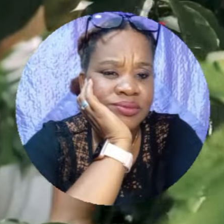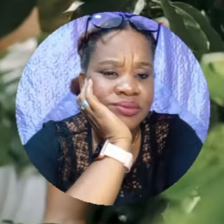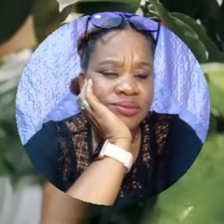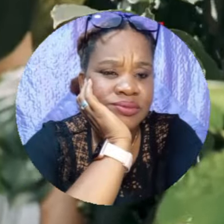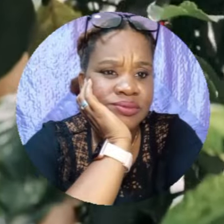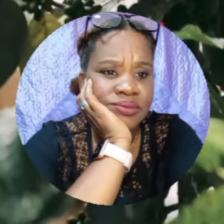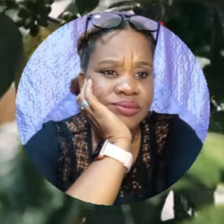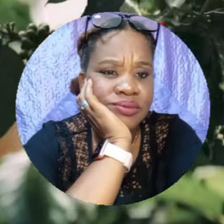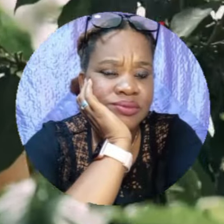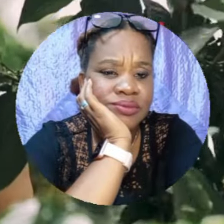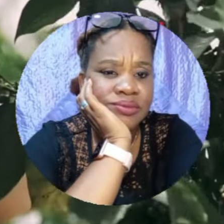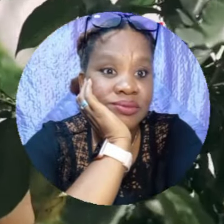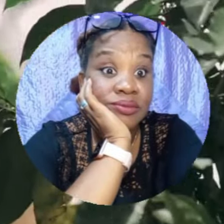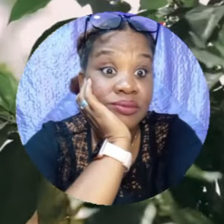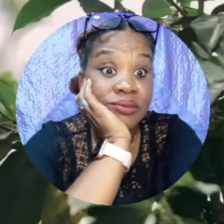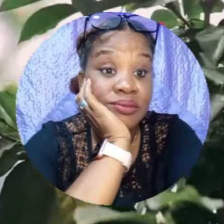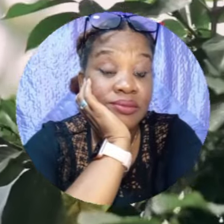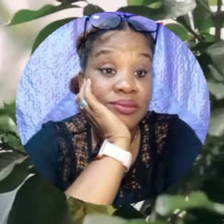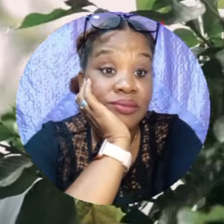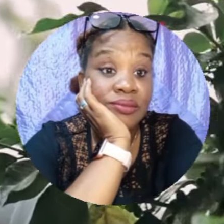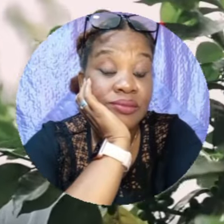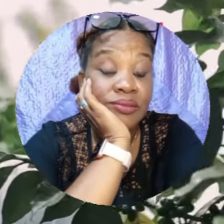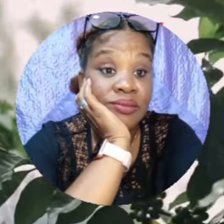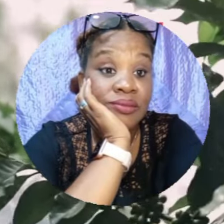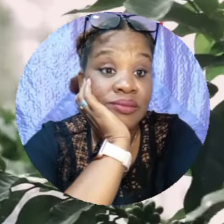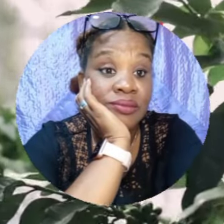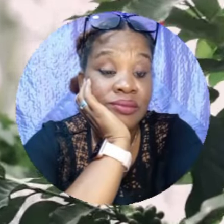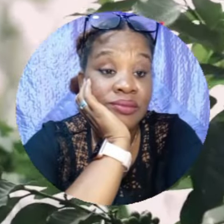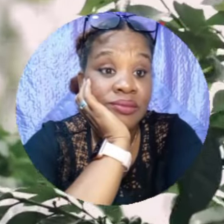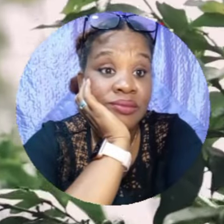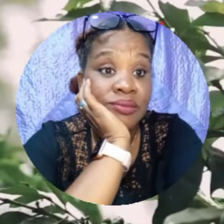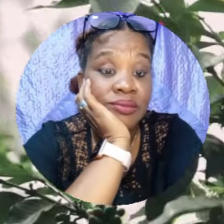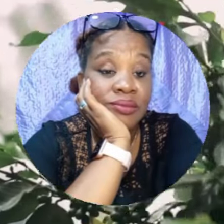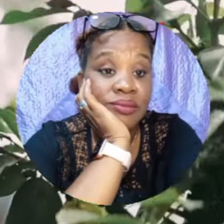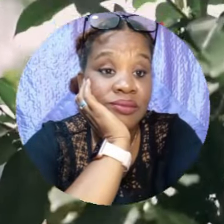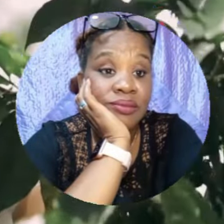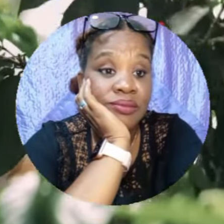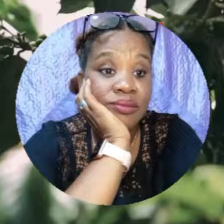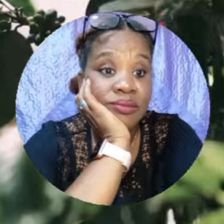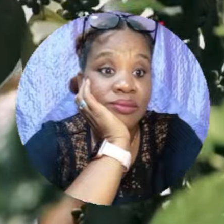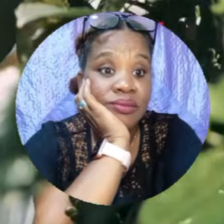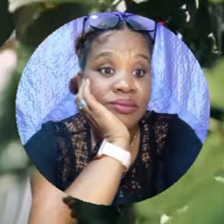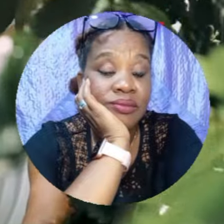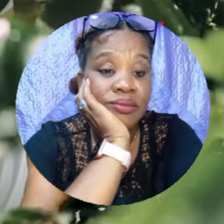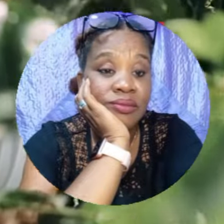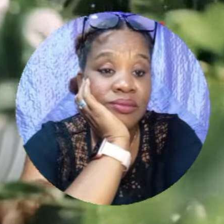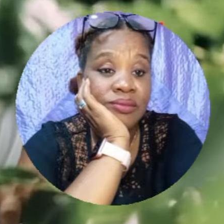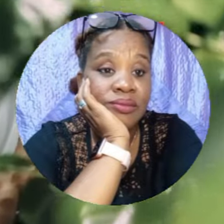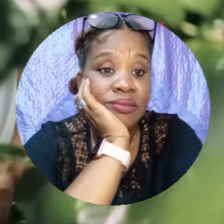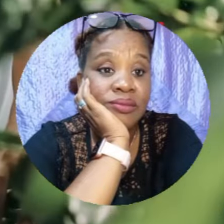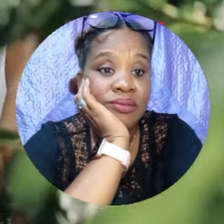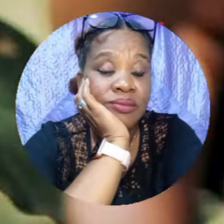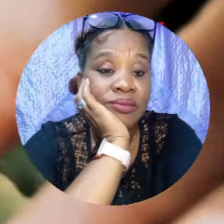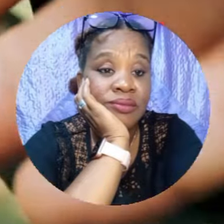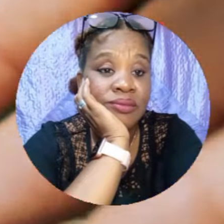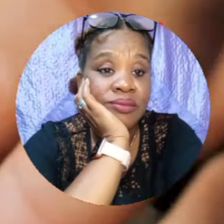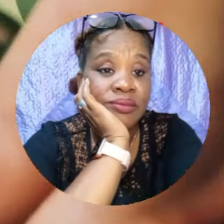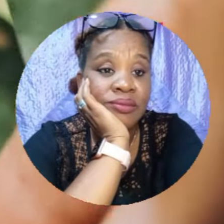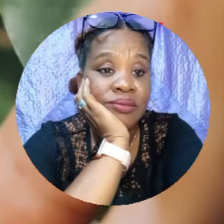café para Nescafé, valga la redundancia. Este es un lugar para producir cafés especiales, ya